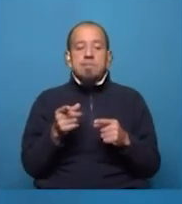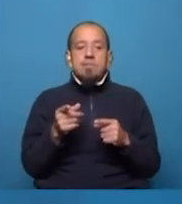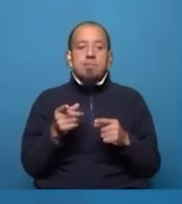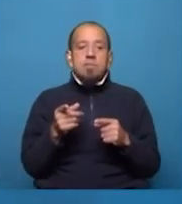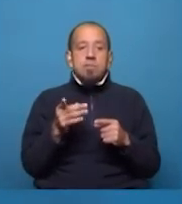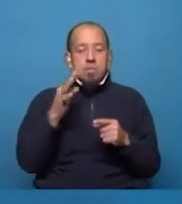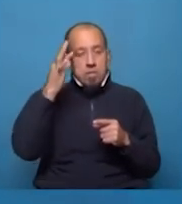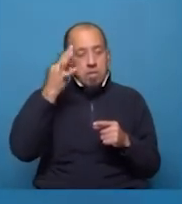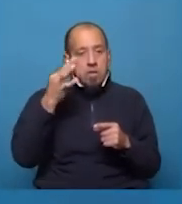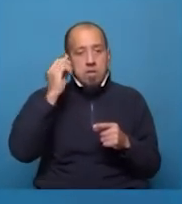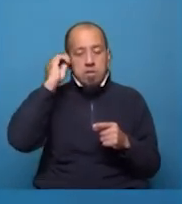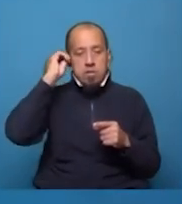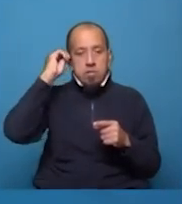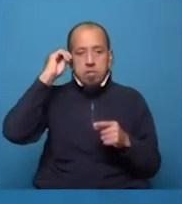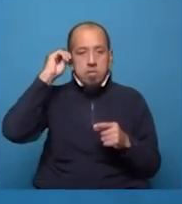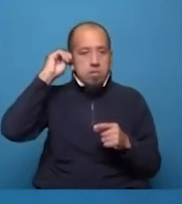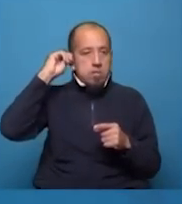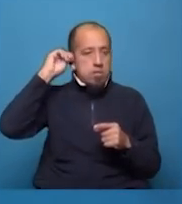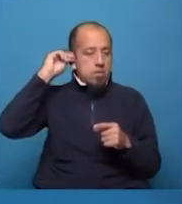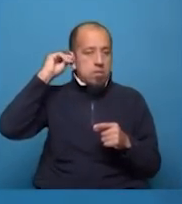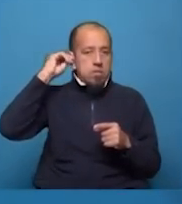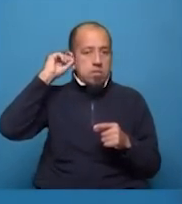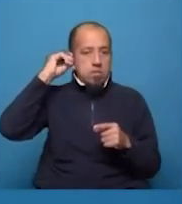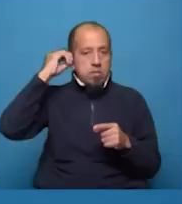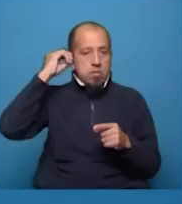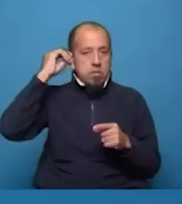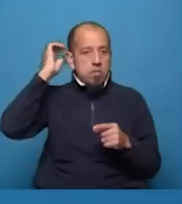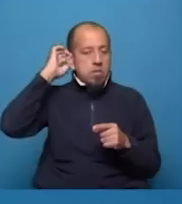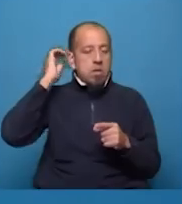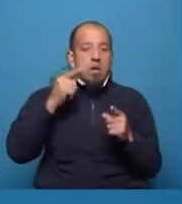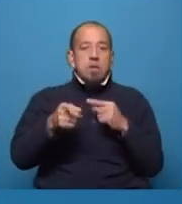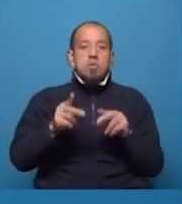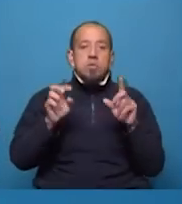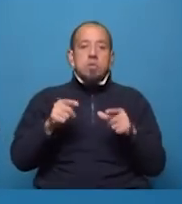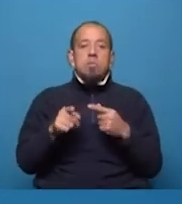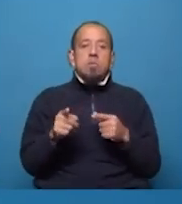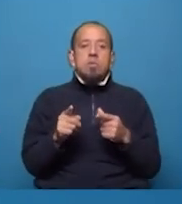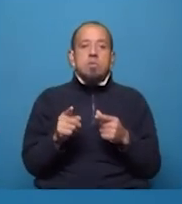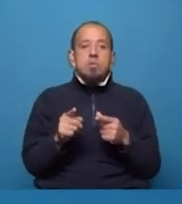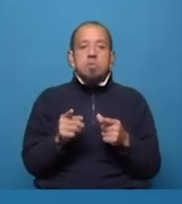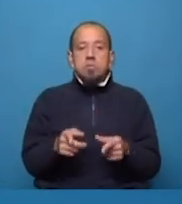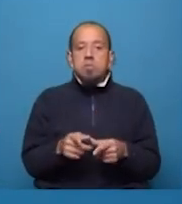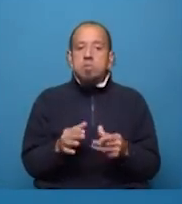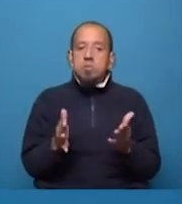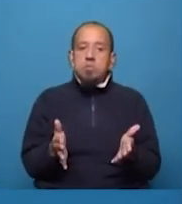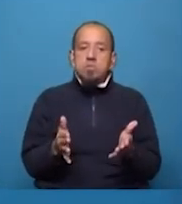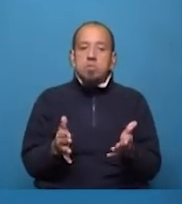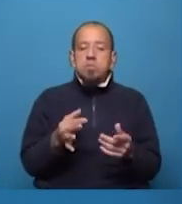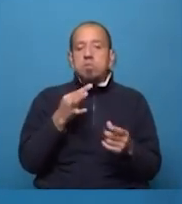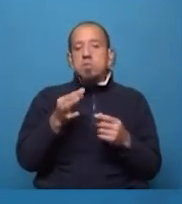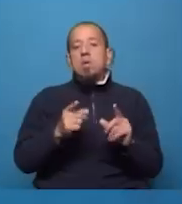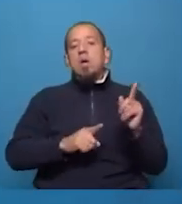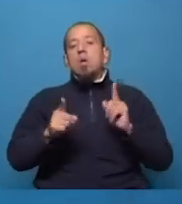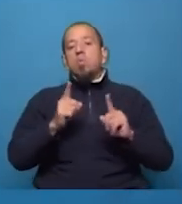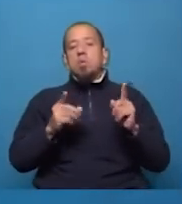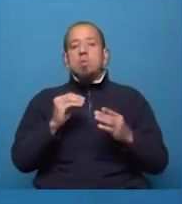se especializaron en darle cobertura societaria a ese tipo operaciones este no podemos decir ah no Alguna vez